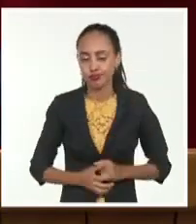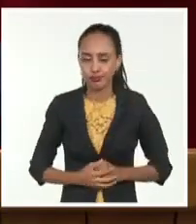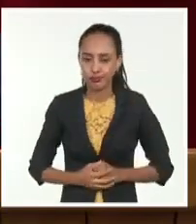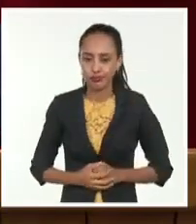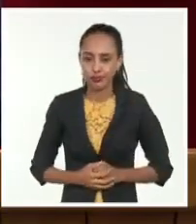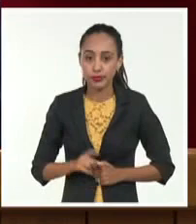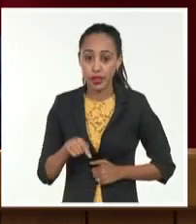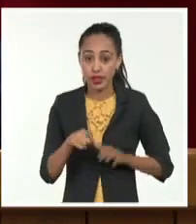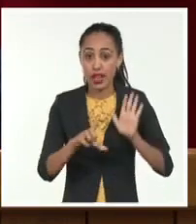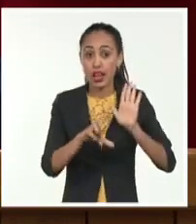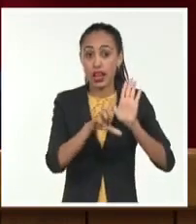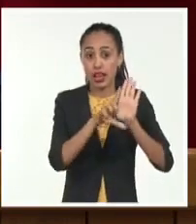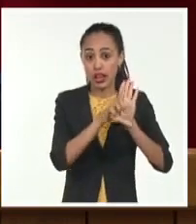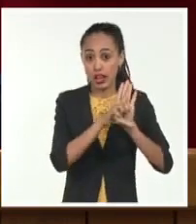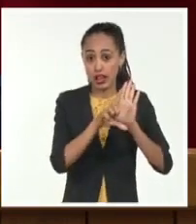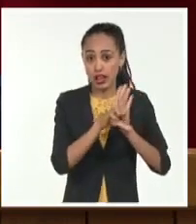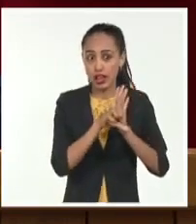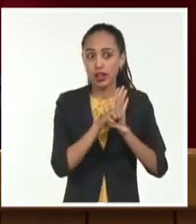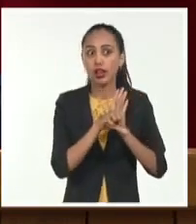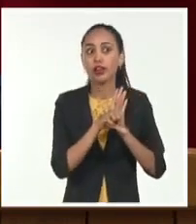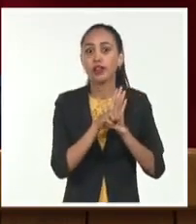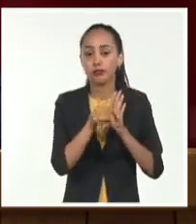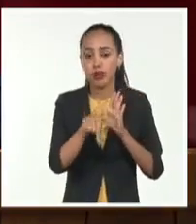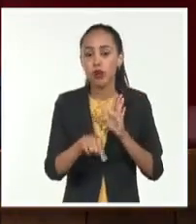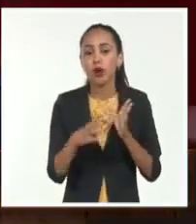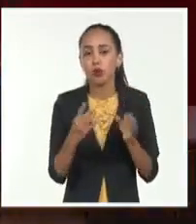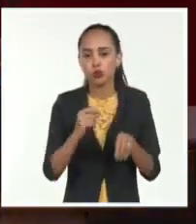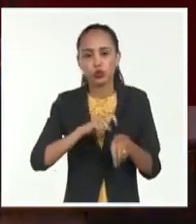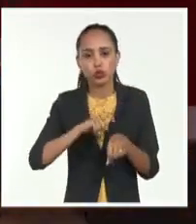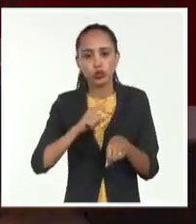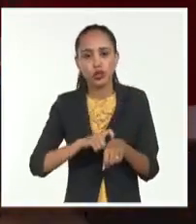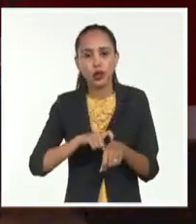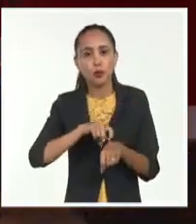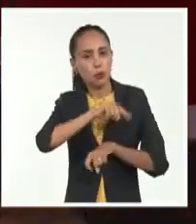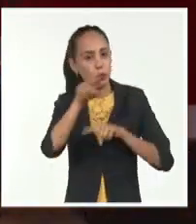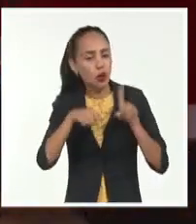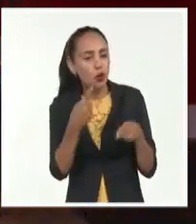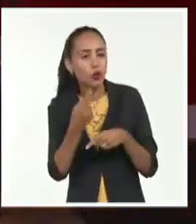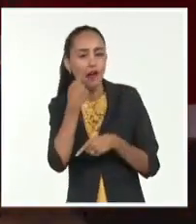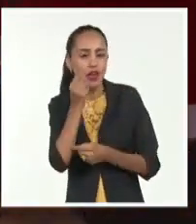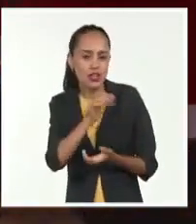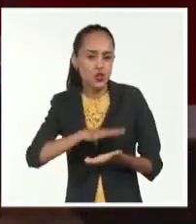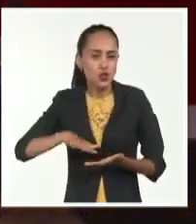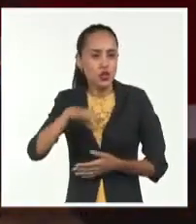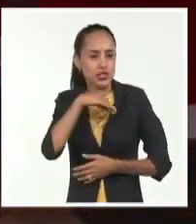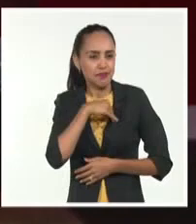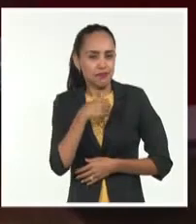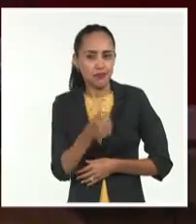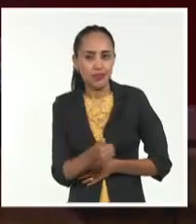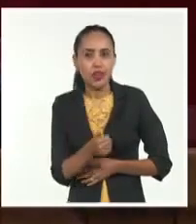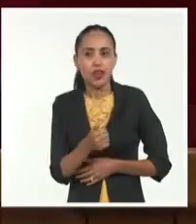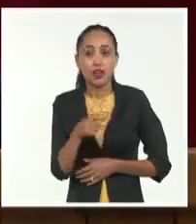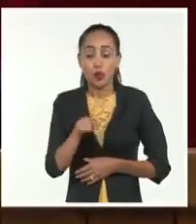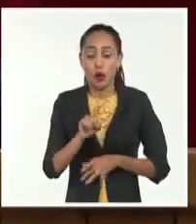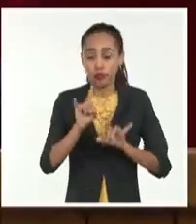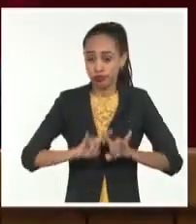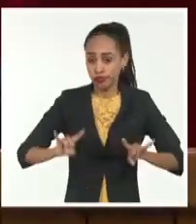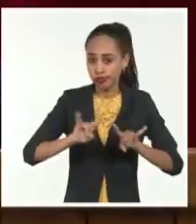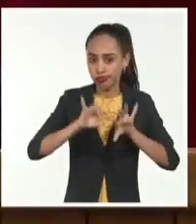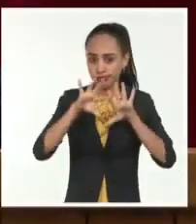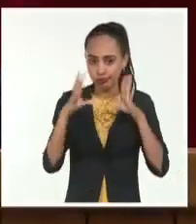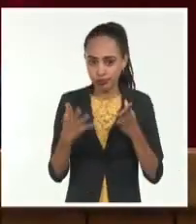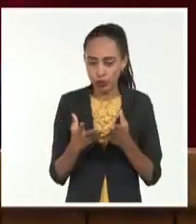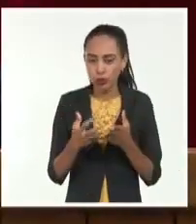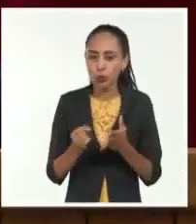Esta es una ley que ha recorrido un largo camino buscando consensos sociales y académicos. Su